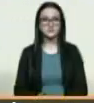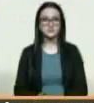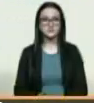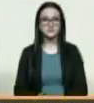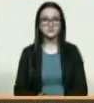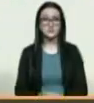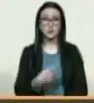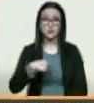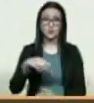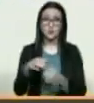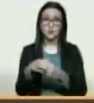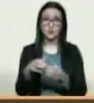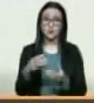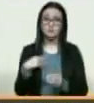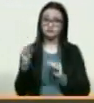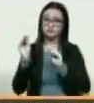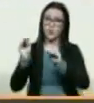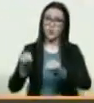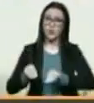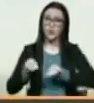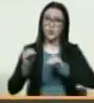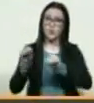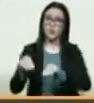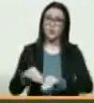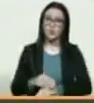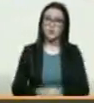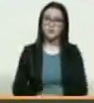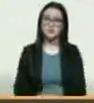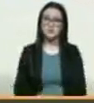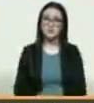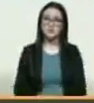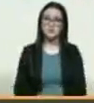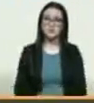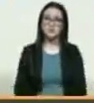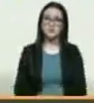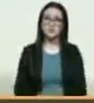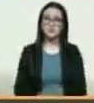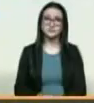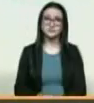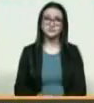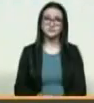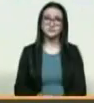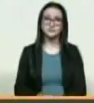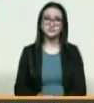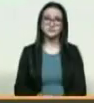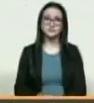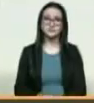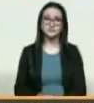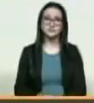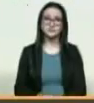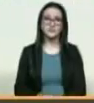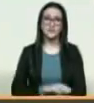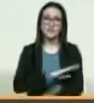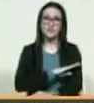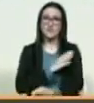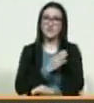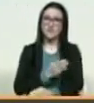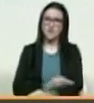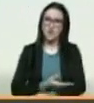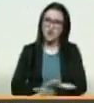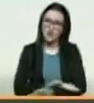invocamos el espíritu unitario la fuerza